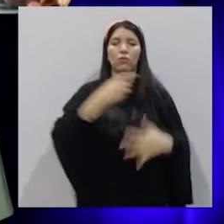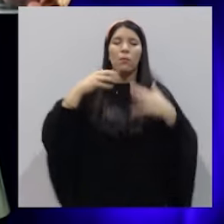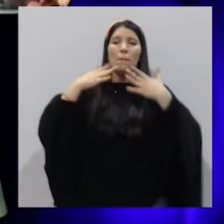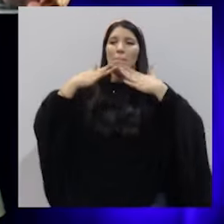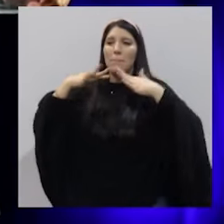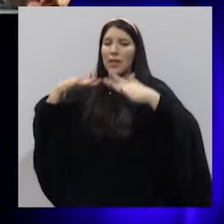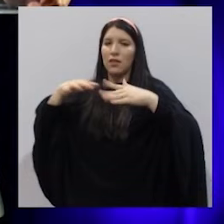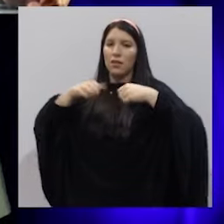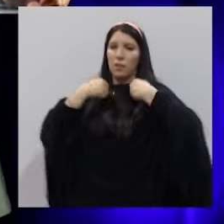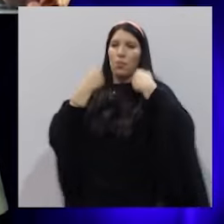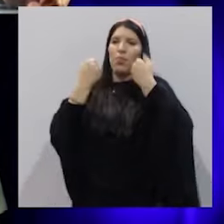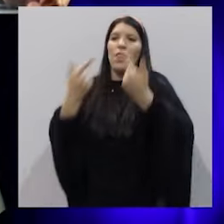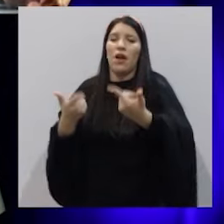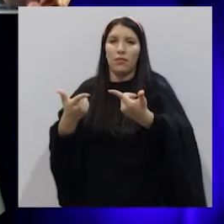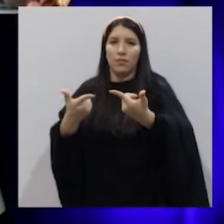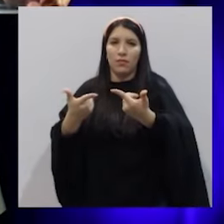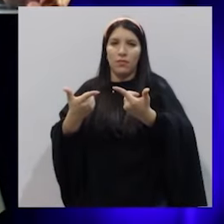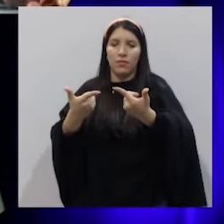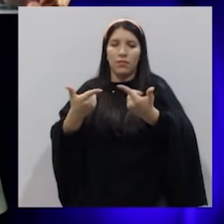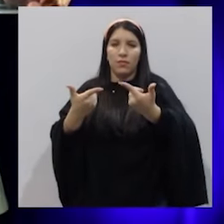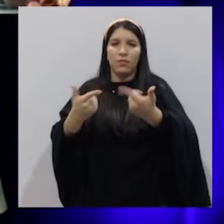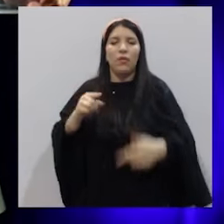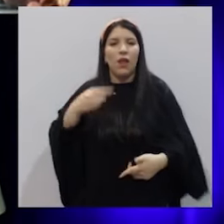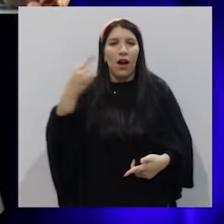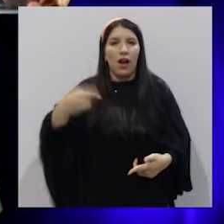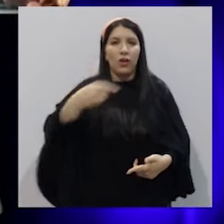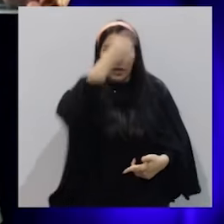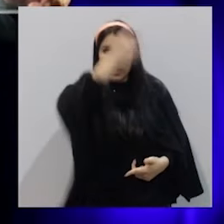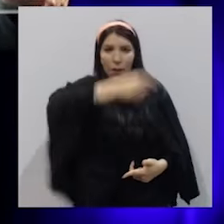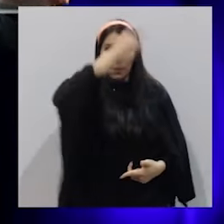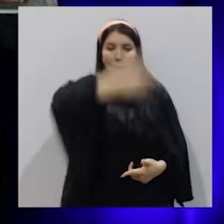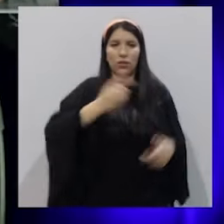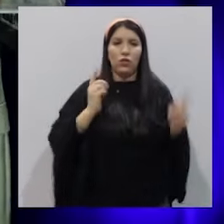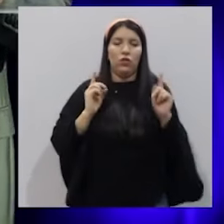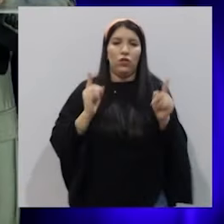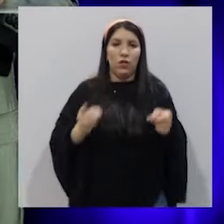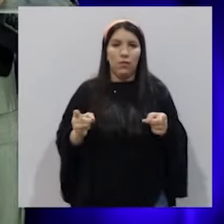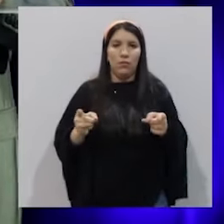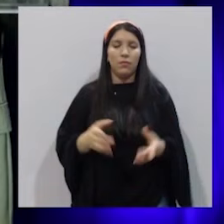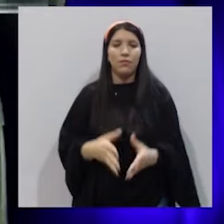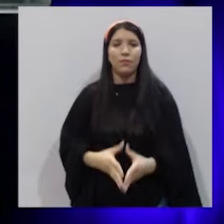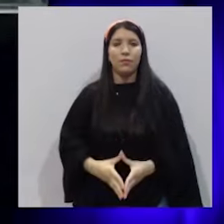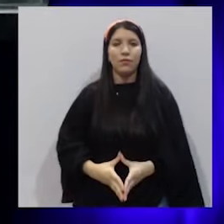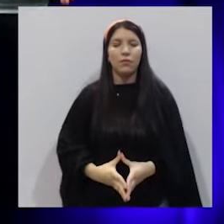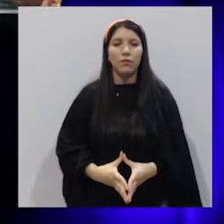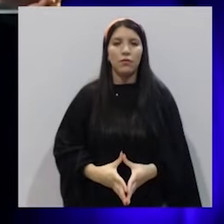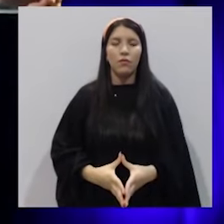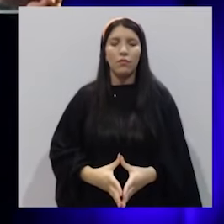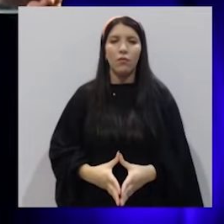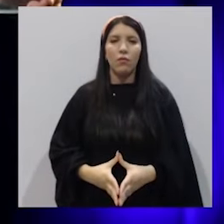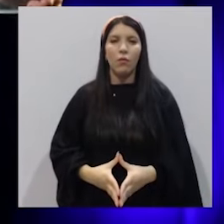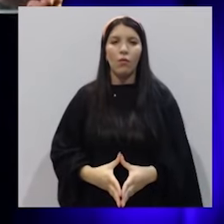de libertinaje en lo sexual cuando no se toma en cuenta los